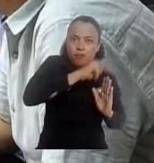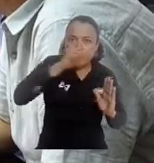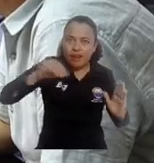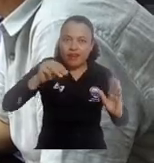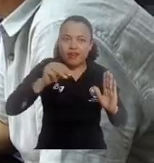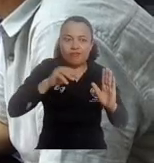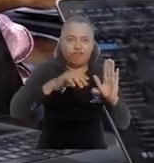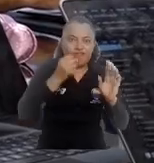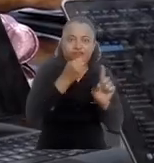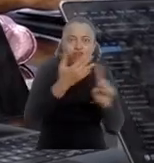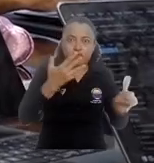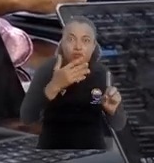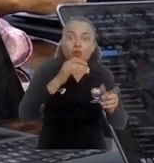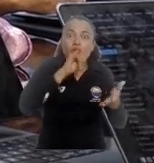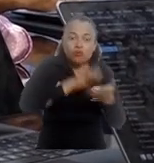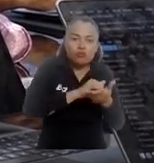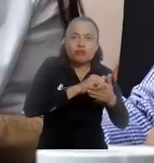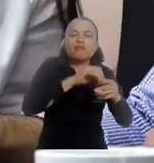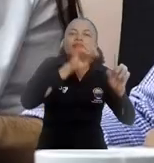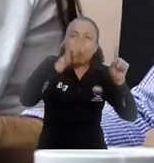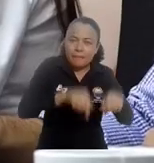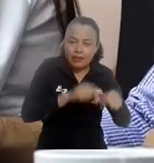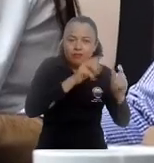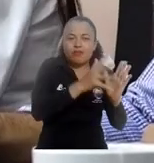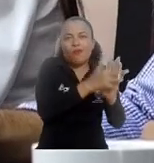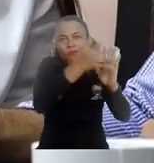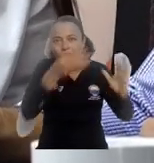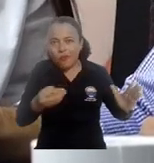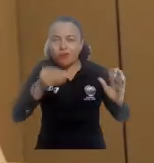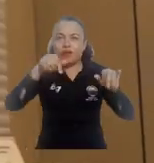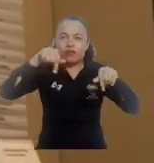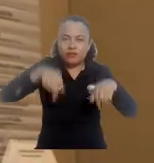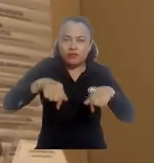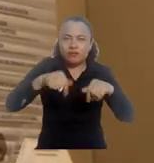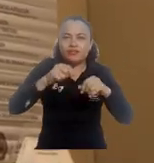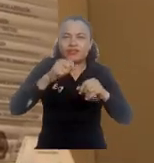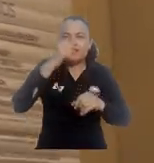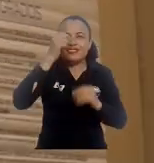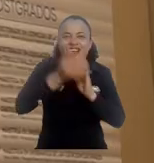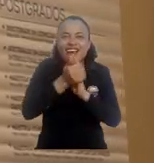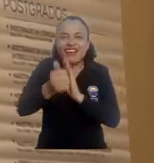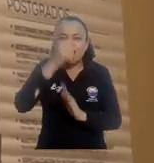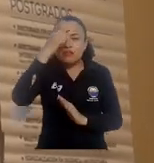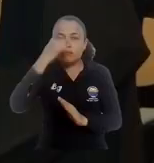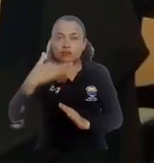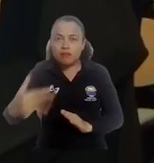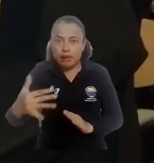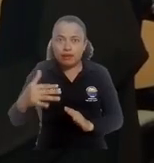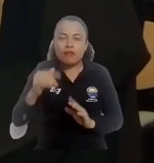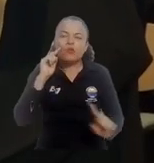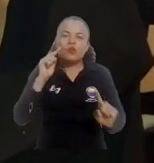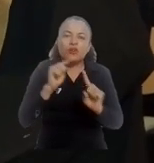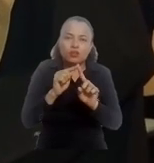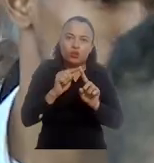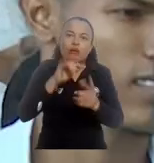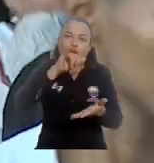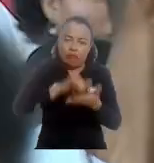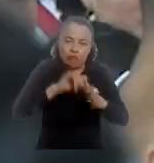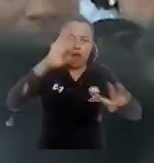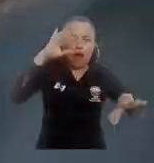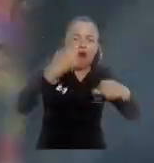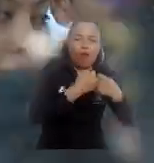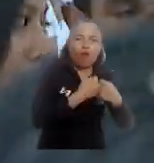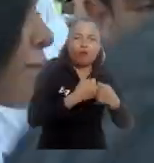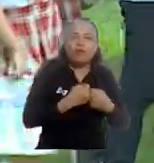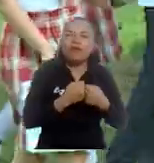Replicar la iniciativa de inclusión bandera del rector Pablo Vera Salazar, haciendo realidad Talento Santa Marta, es el principal objetivo de